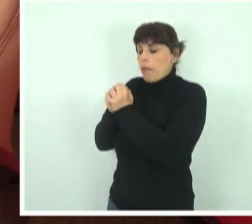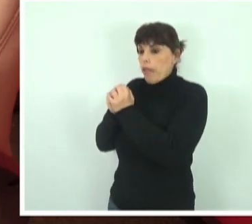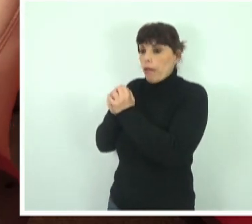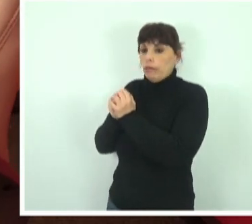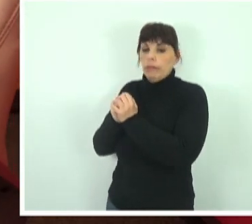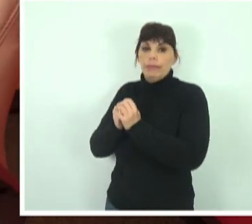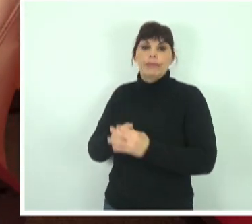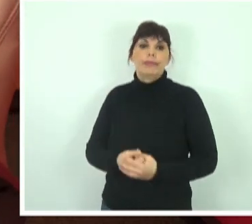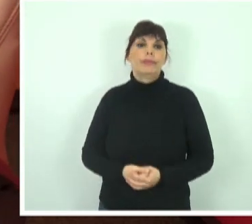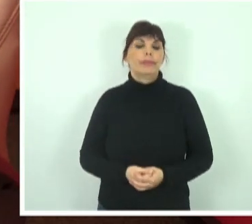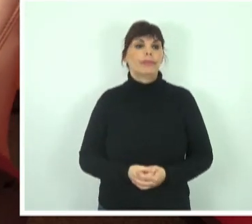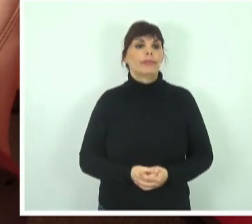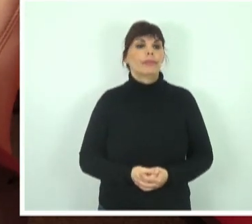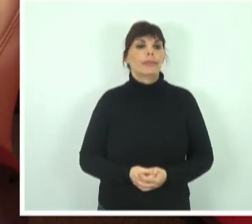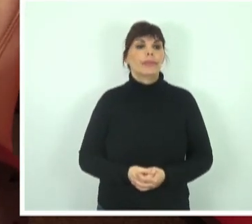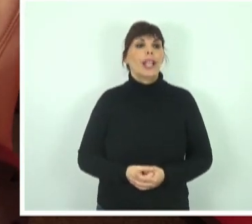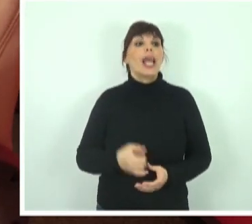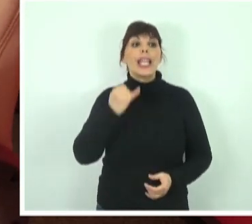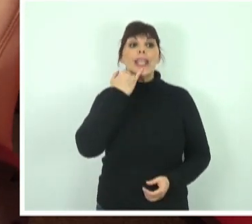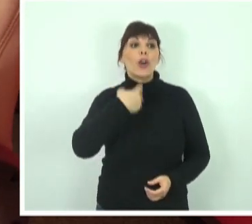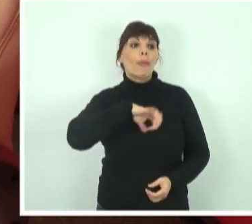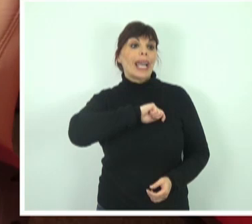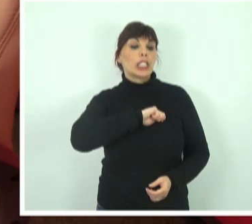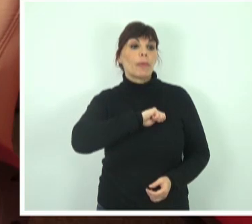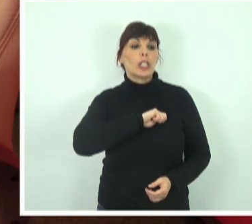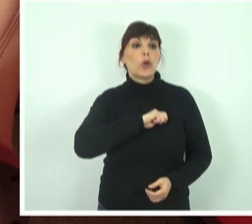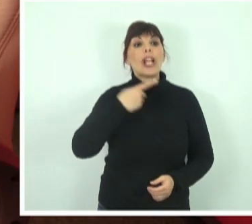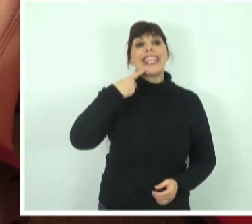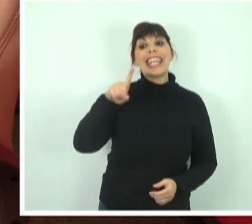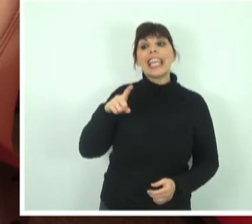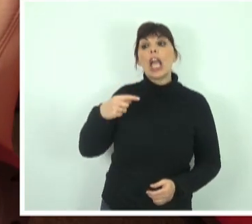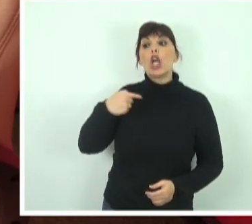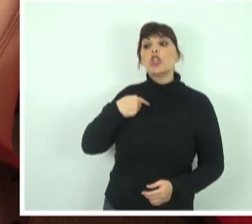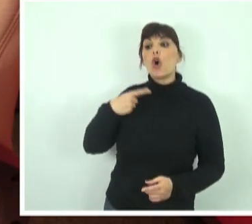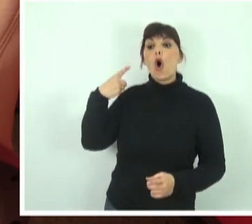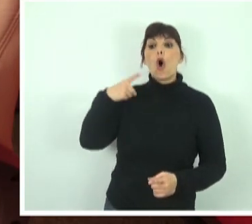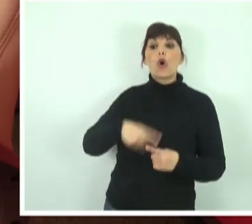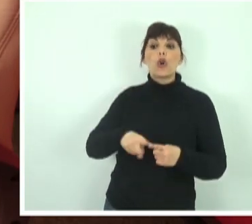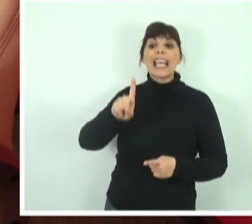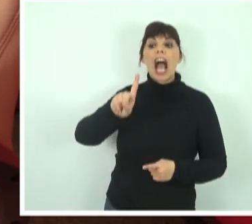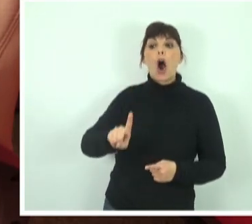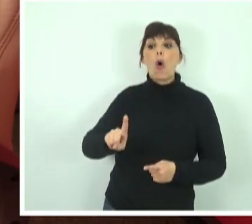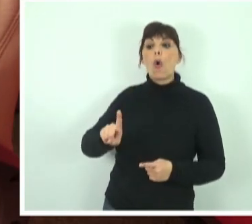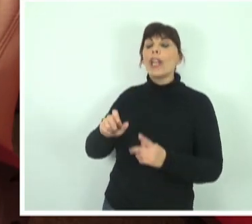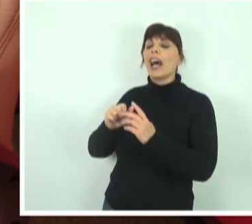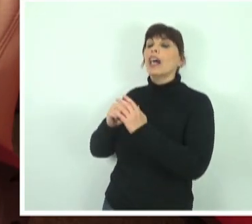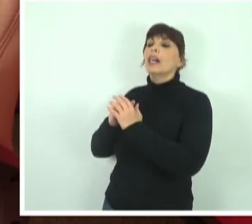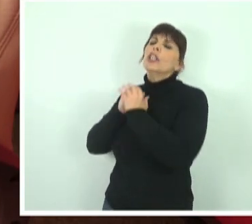palabra, como está traducido en español. Me encanta. Una cosa he demandado. Demandar es otra cosa que